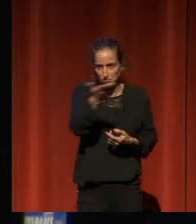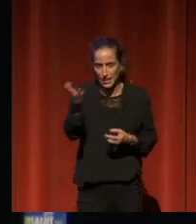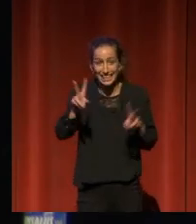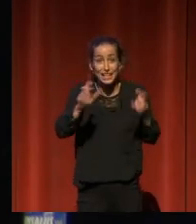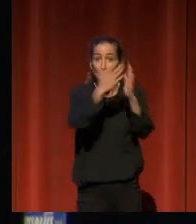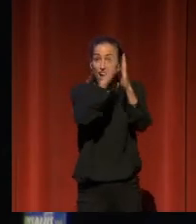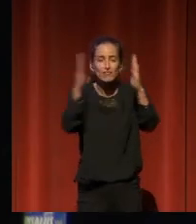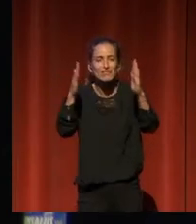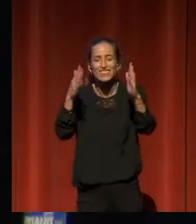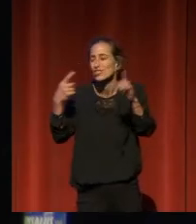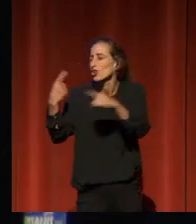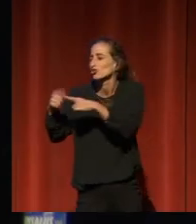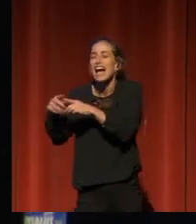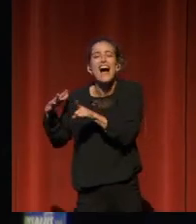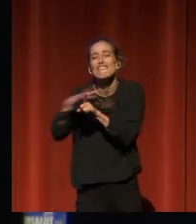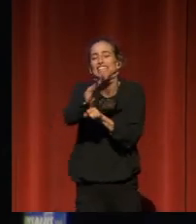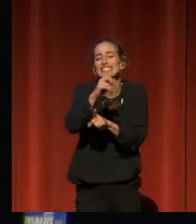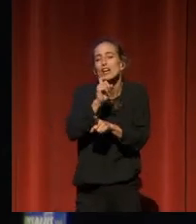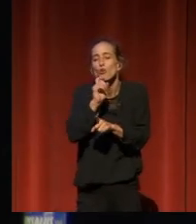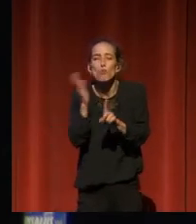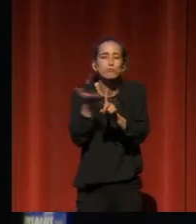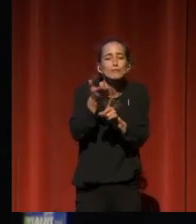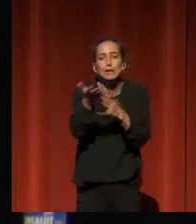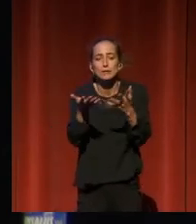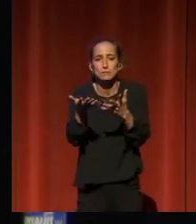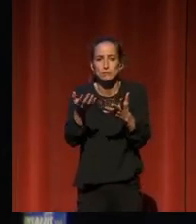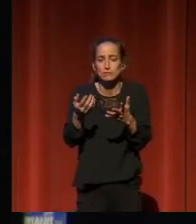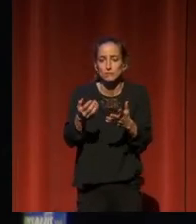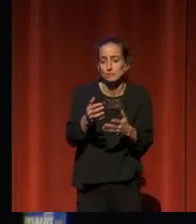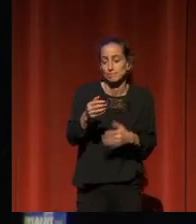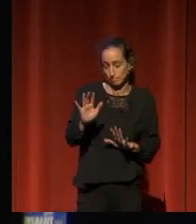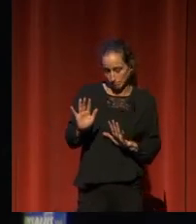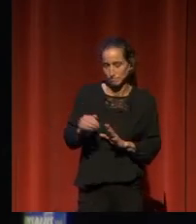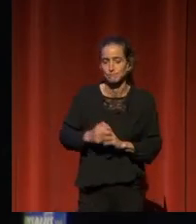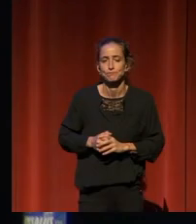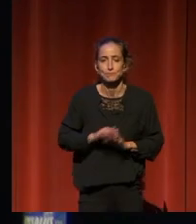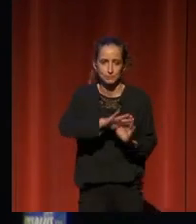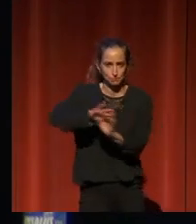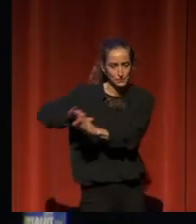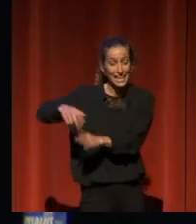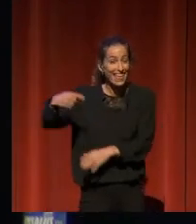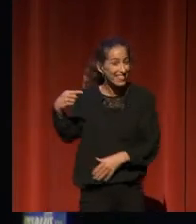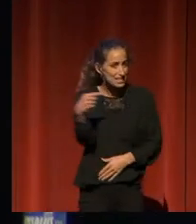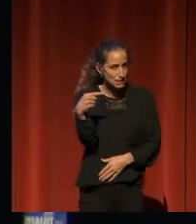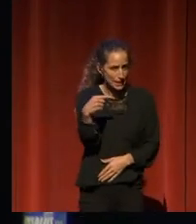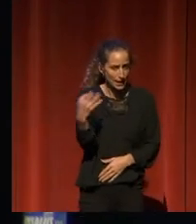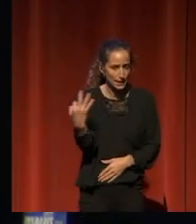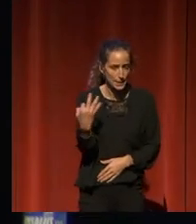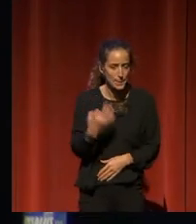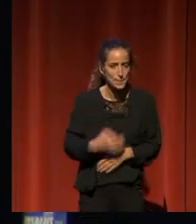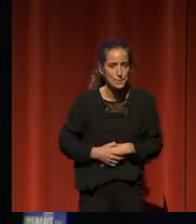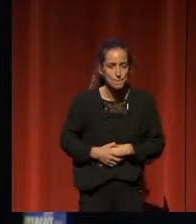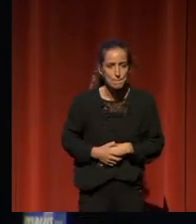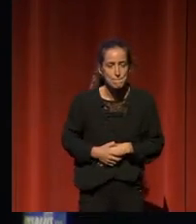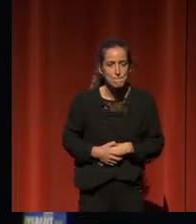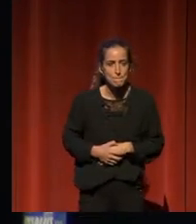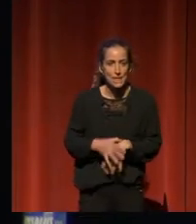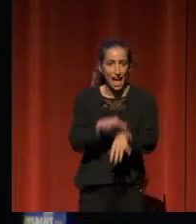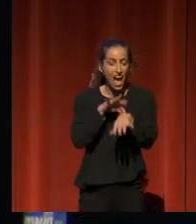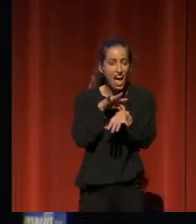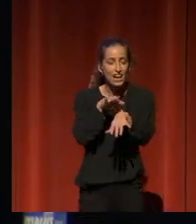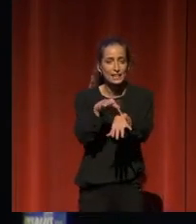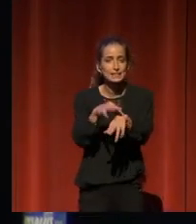bibliotecas las desventajas bueno no tenemos ningún agenda